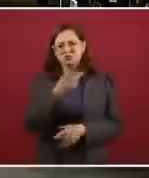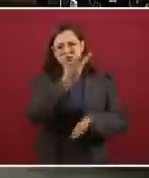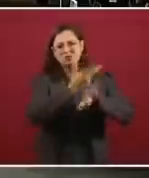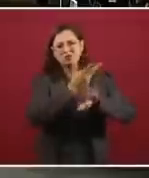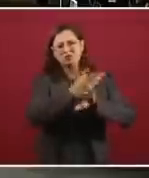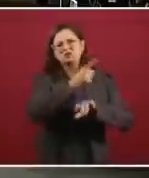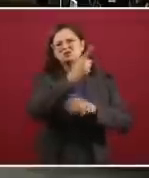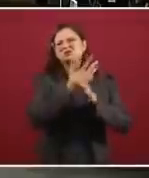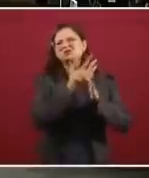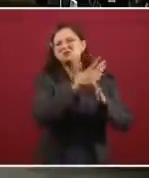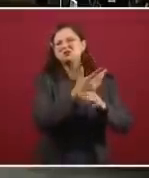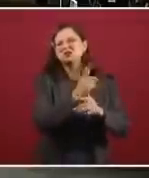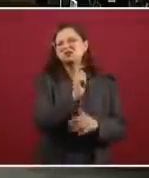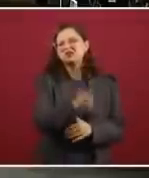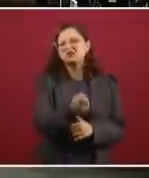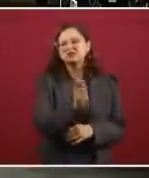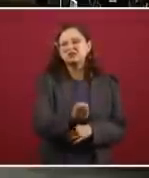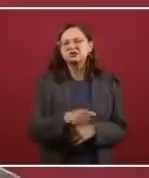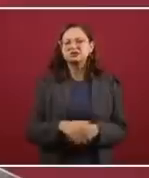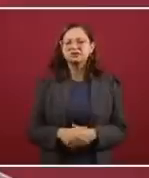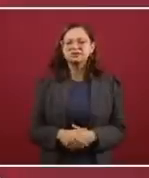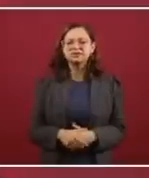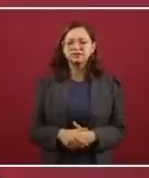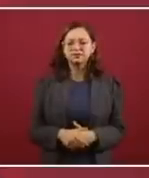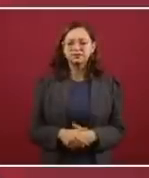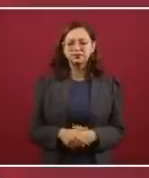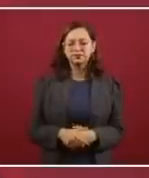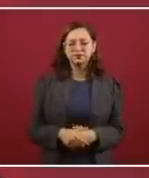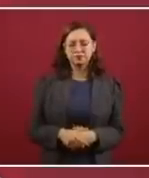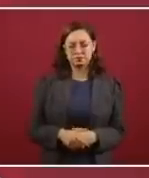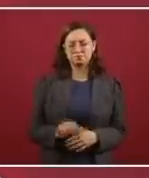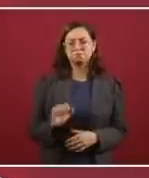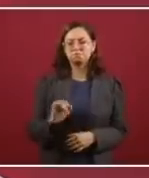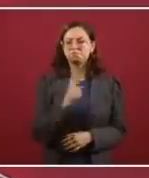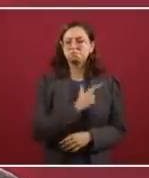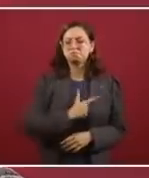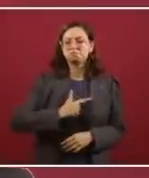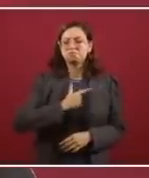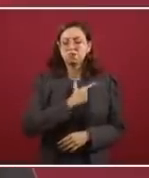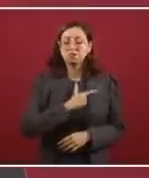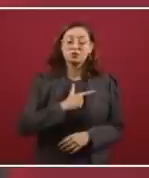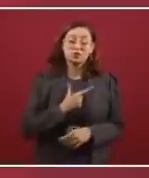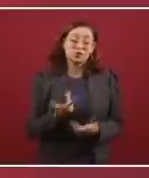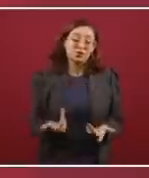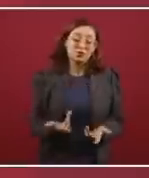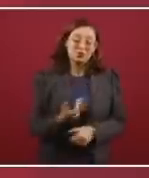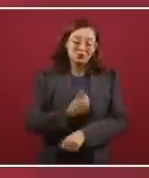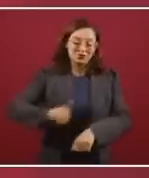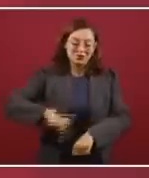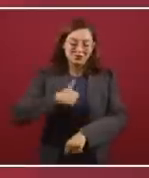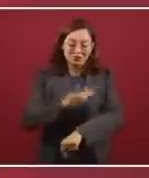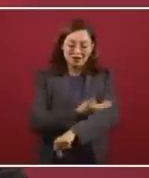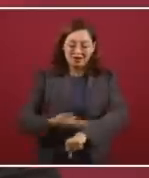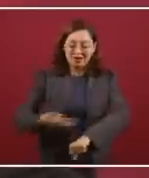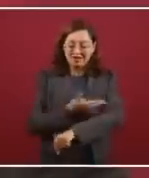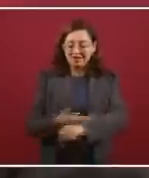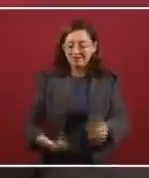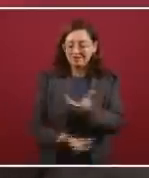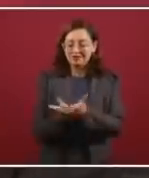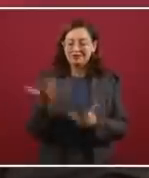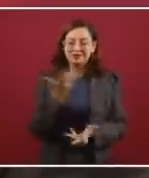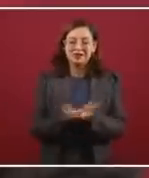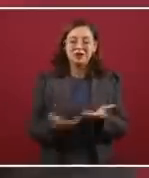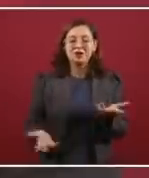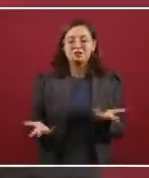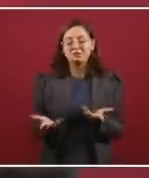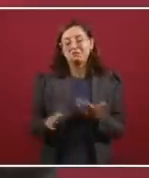Mira, las medidas que se están tomando tienen como propósito evitar desgracias, porque decía yo en otra ocasión que no